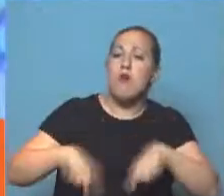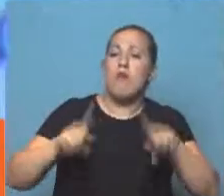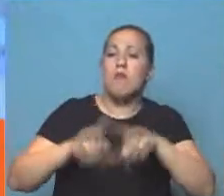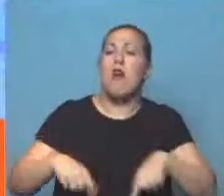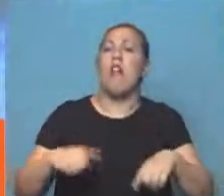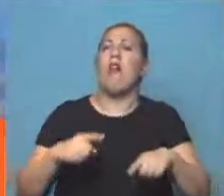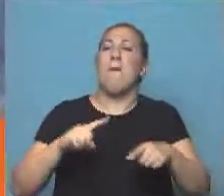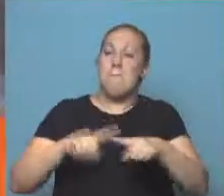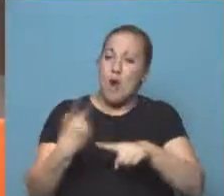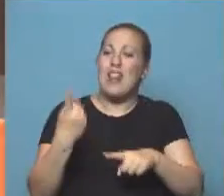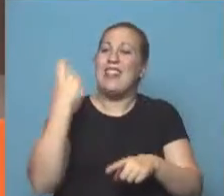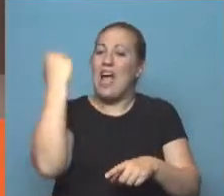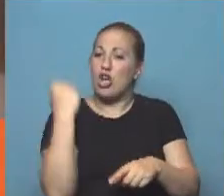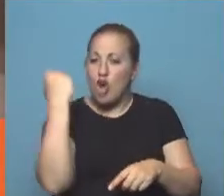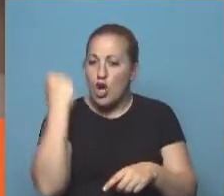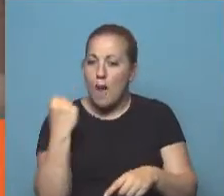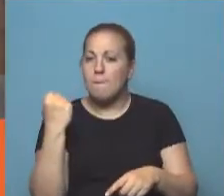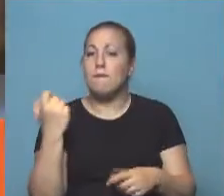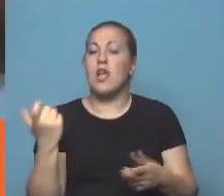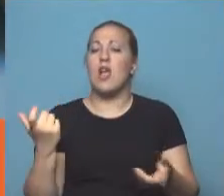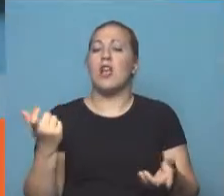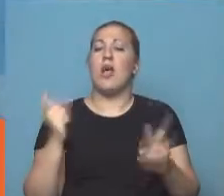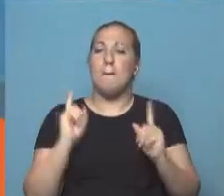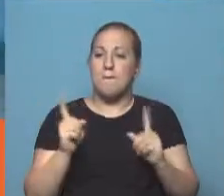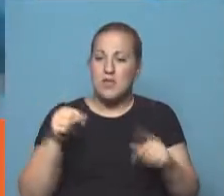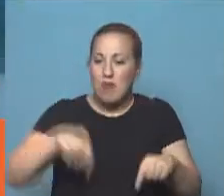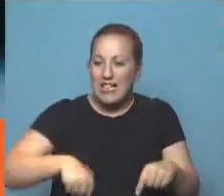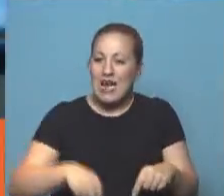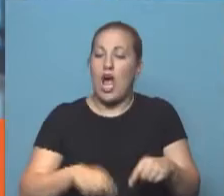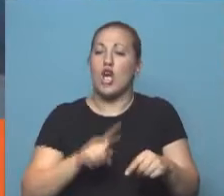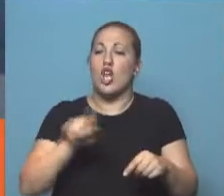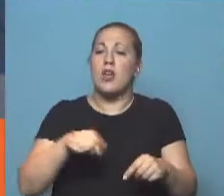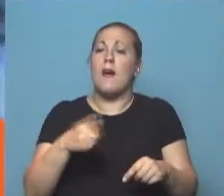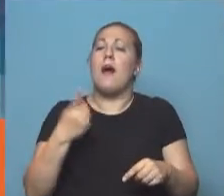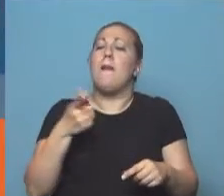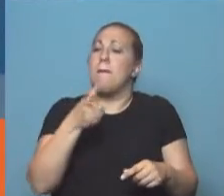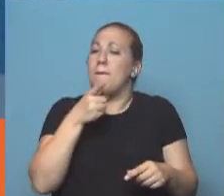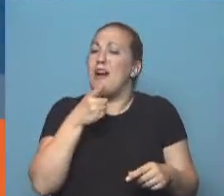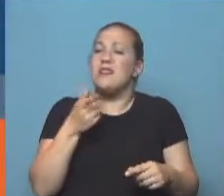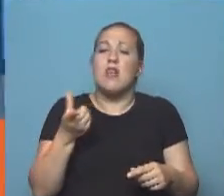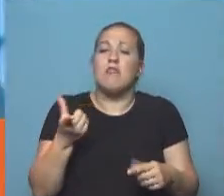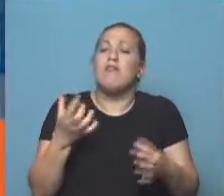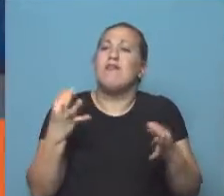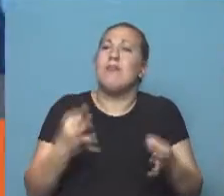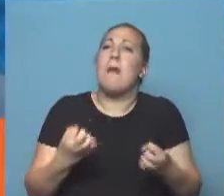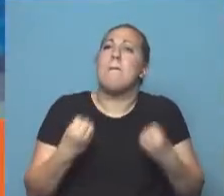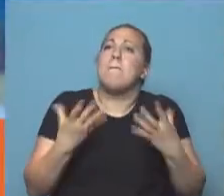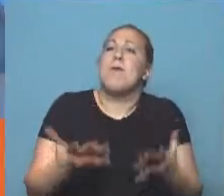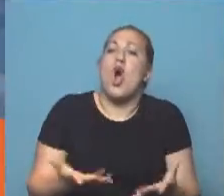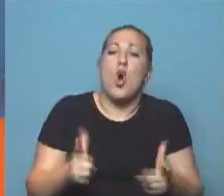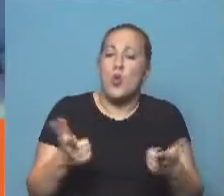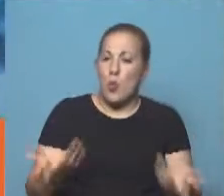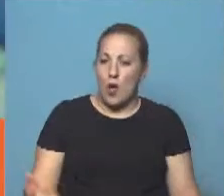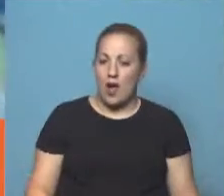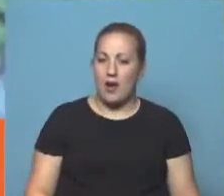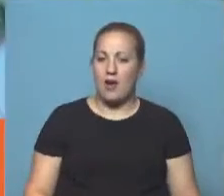de las políticas económicas que se discuten aquí en el noticiero, pero la sensación es que no llega a ese bienestar. Bueno, primero hay